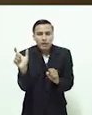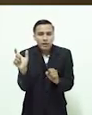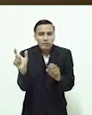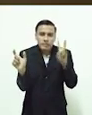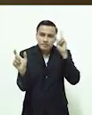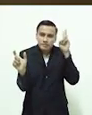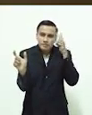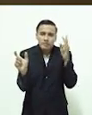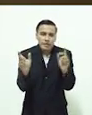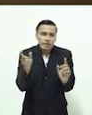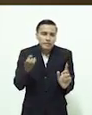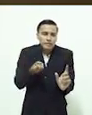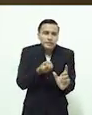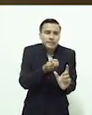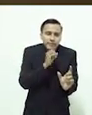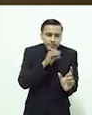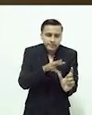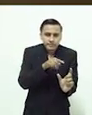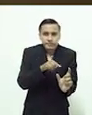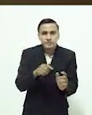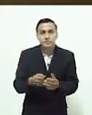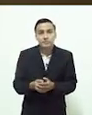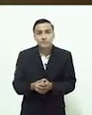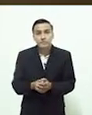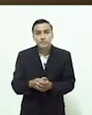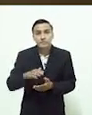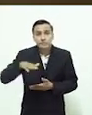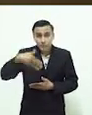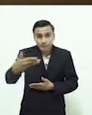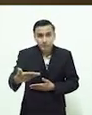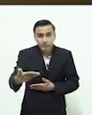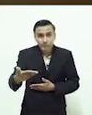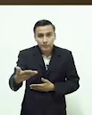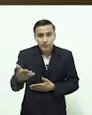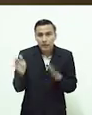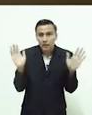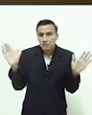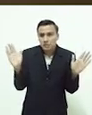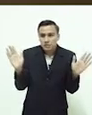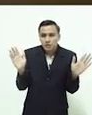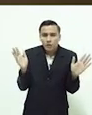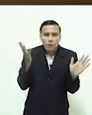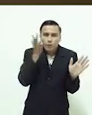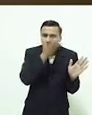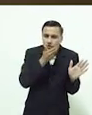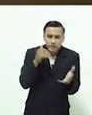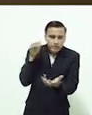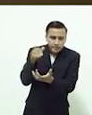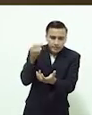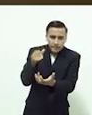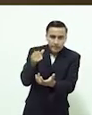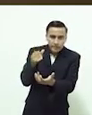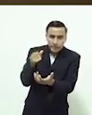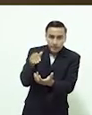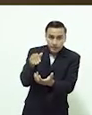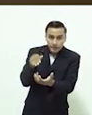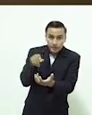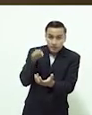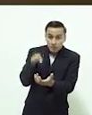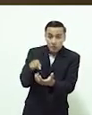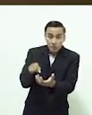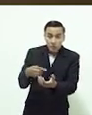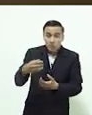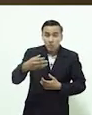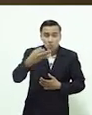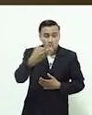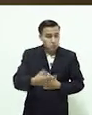palabras, pero es eso lo que Jesús quería decir. Al final, Jesús nos deja otra bellísima enseñanza. Lo que hace